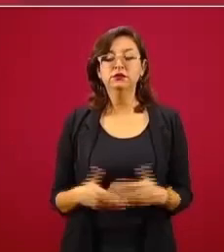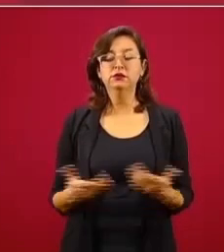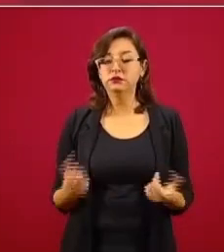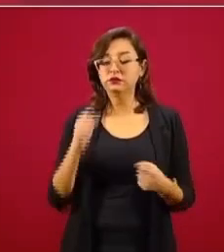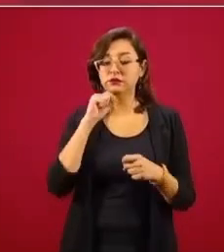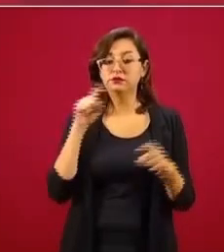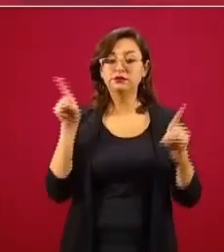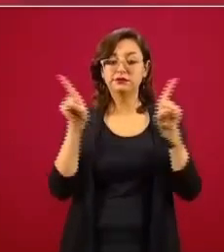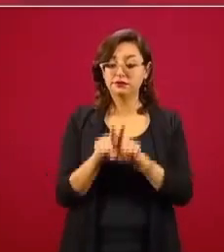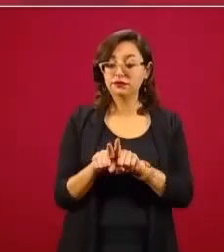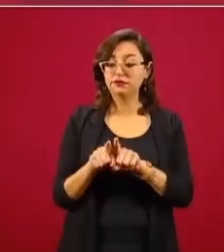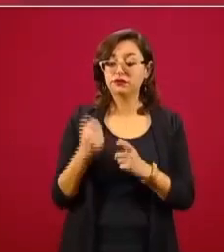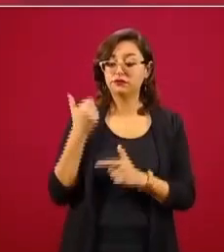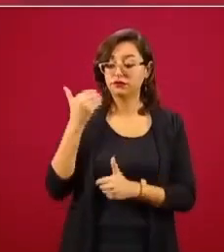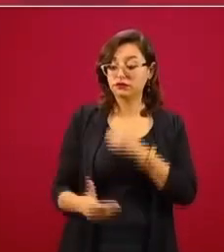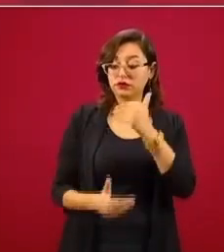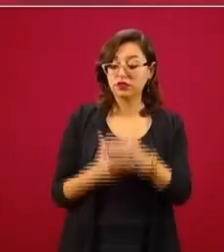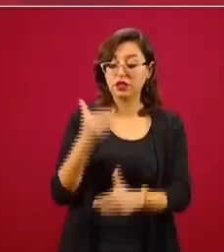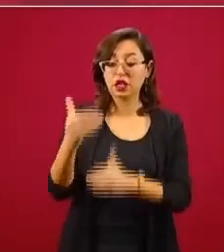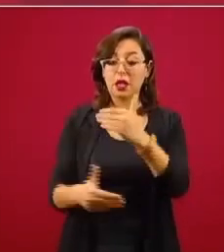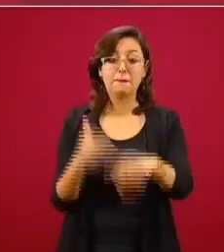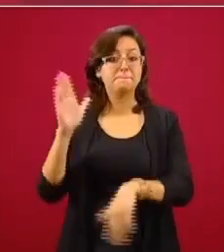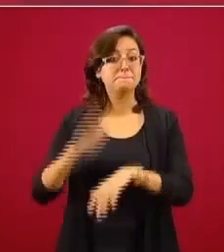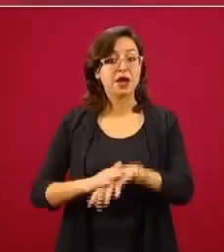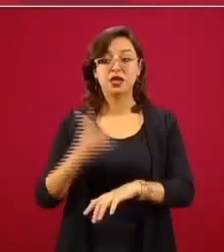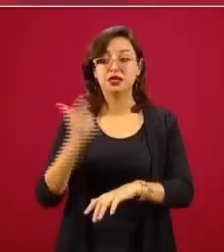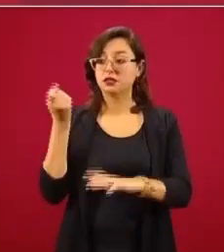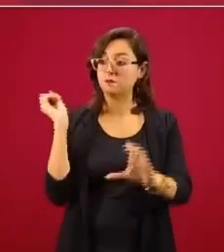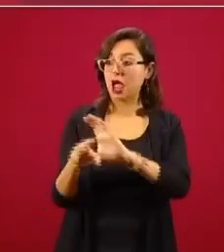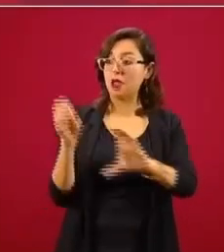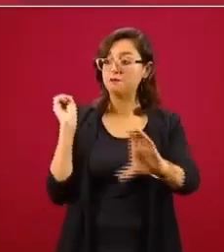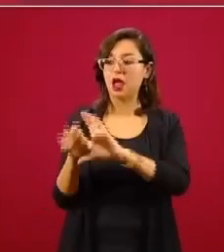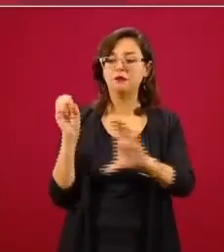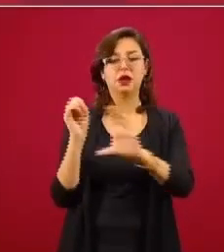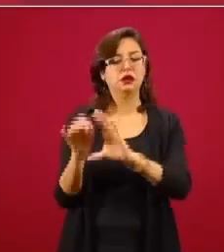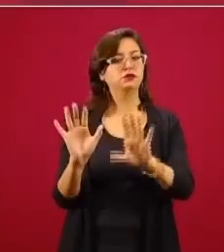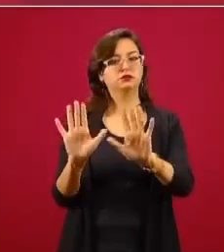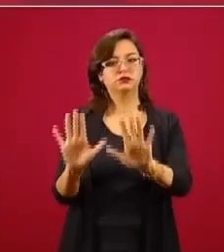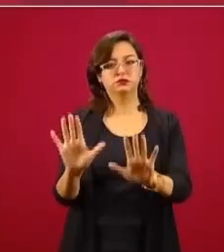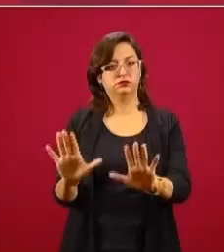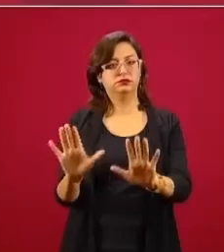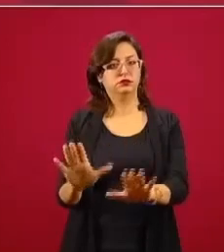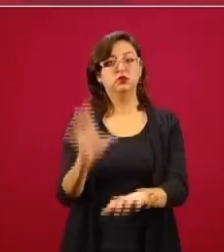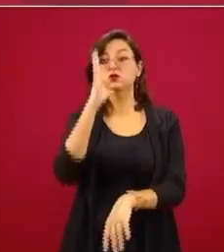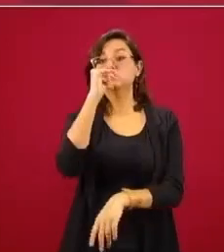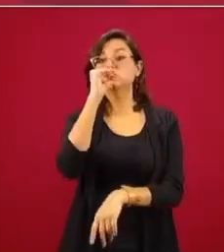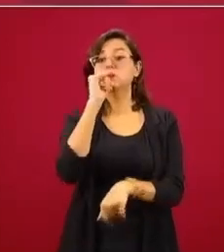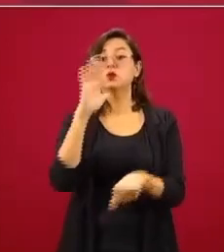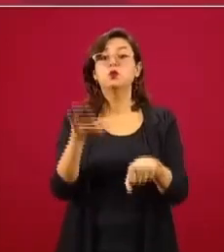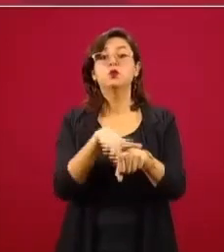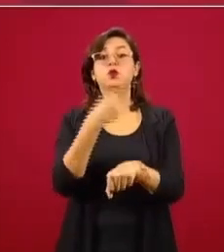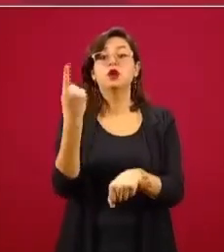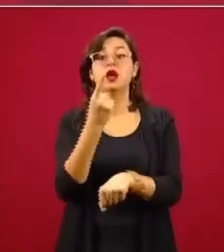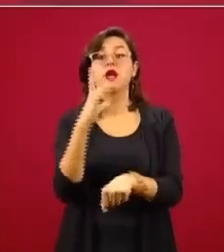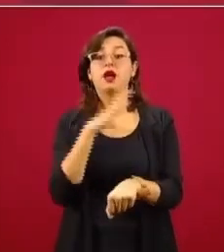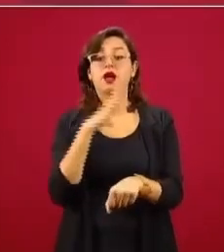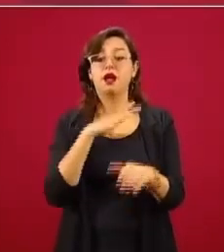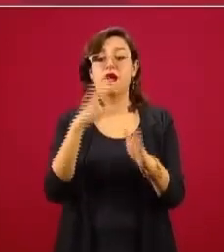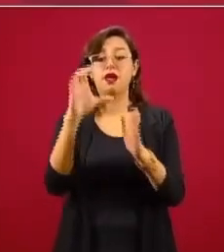para qué no se llenen las sucursales